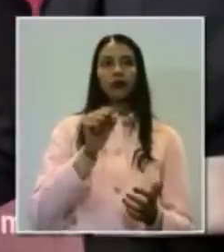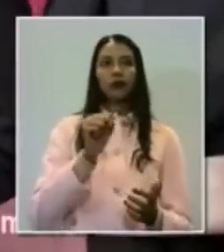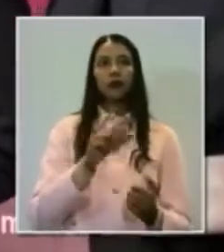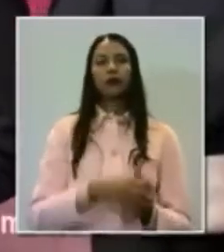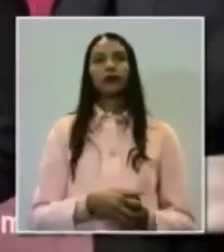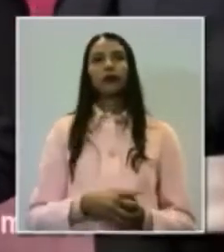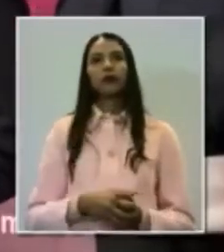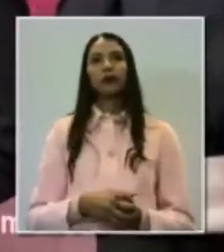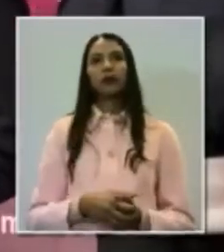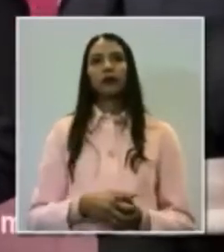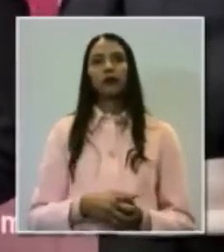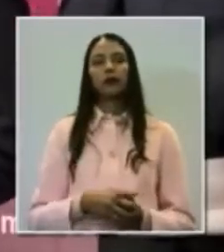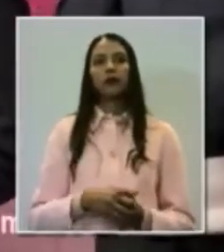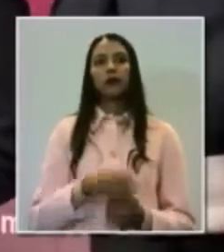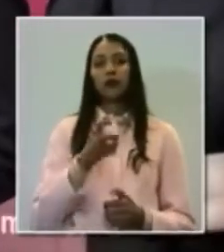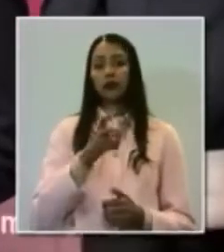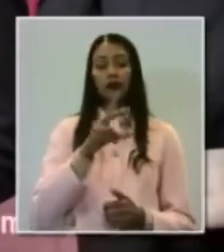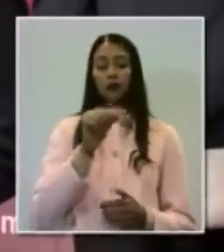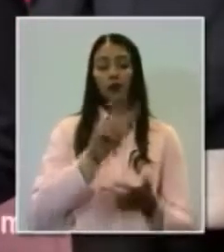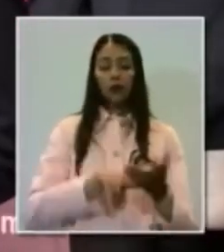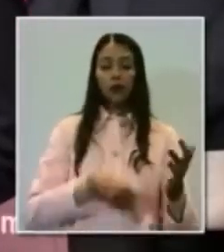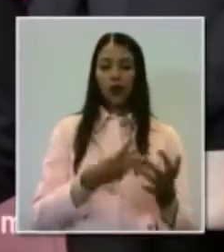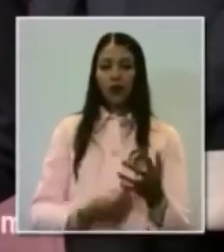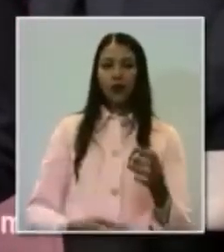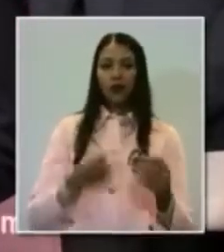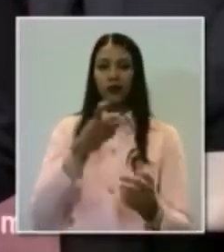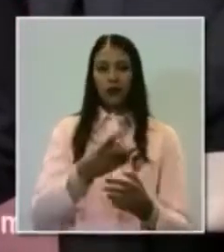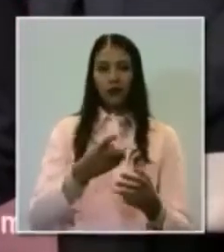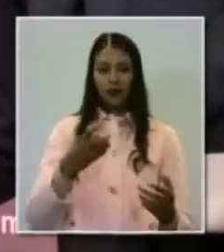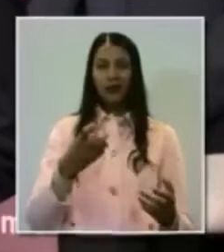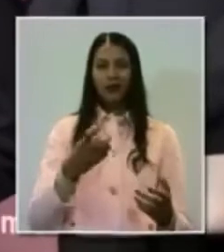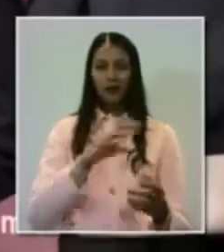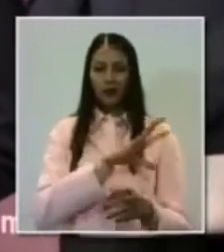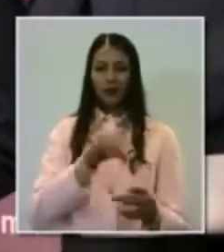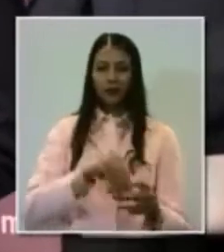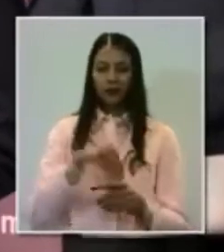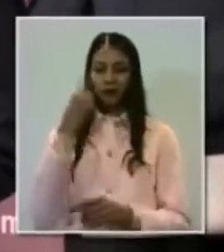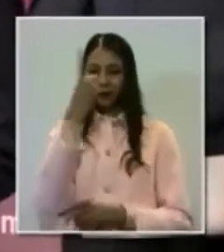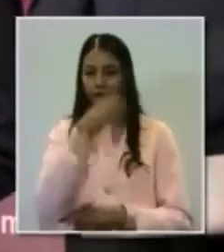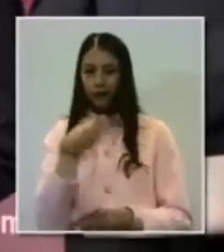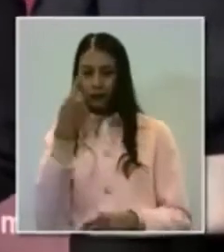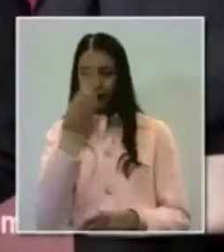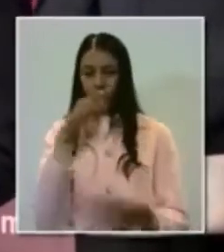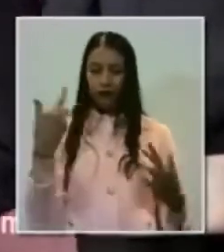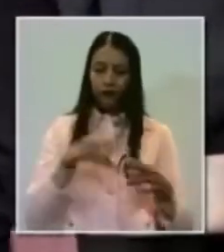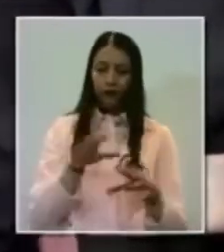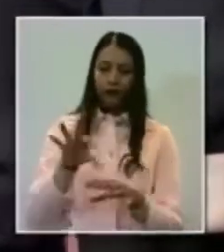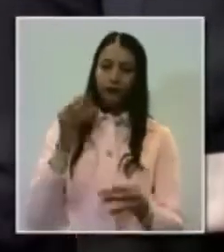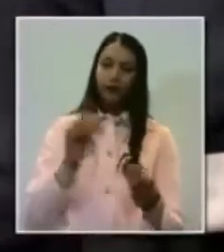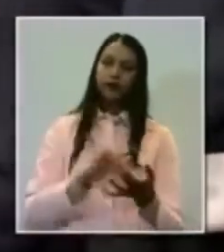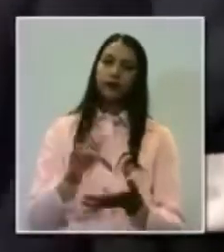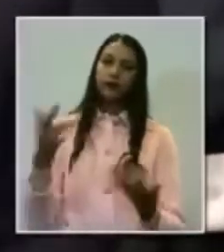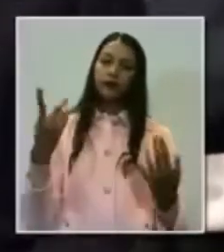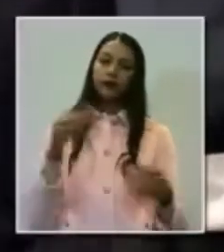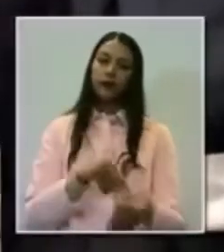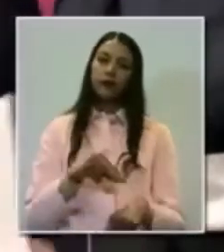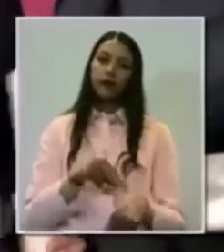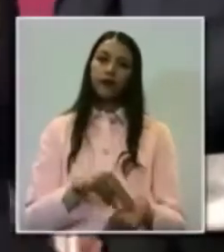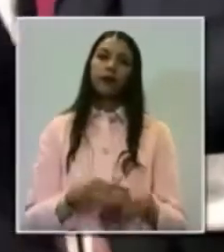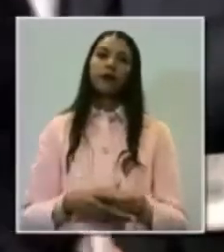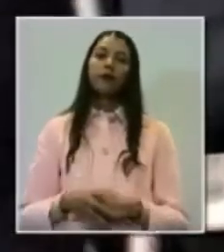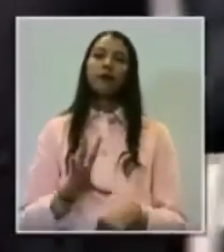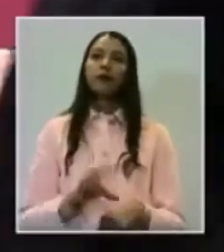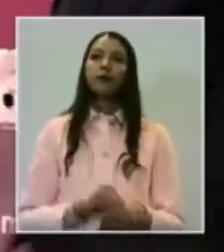porque estas no se asignan por plaza, sino que se hacen paquetes de horas para que los maestros elijan. Muchas gracias, doctora. Con